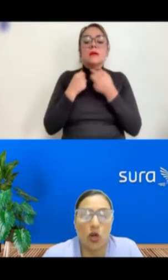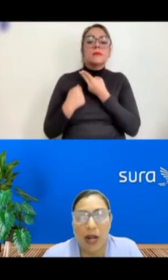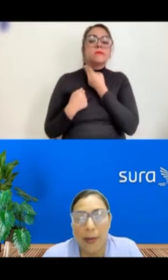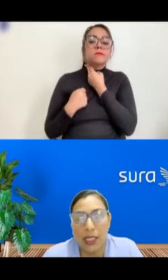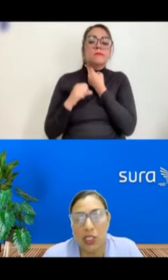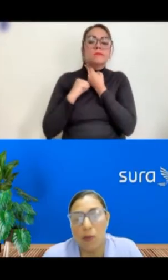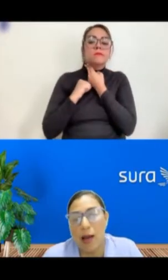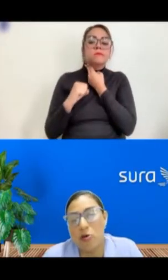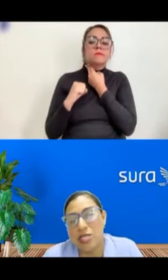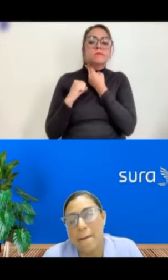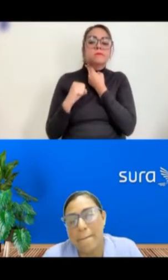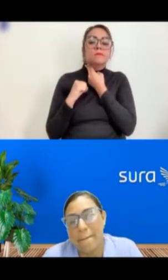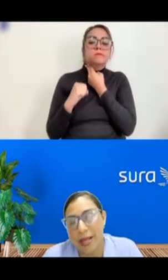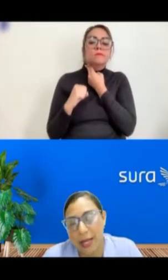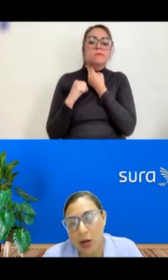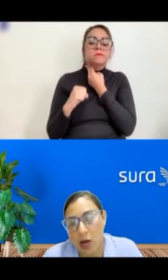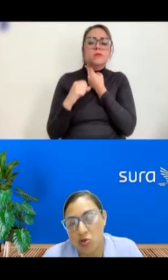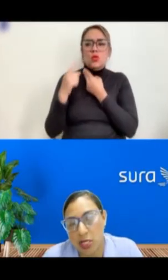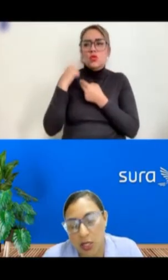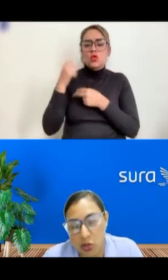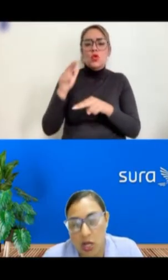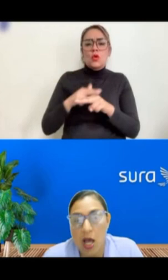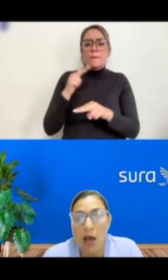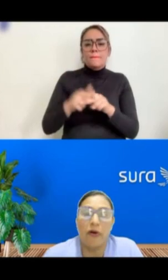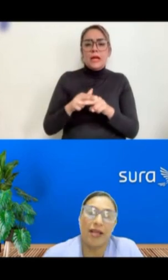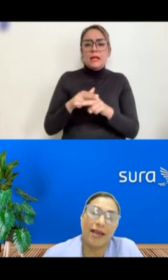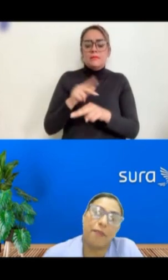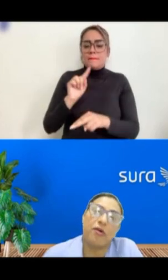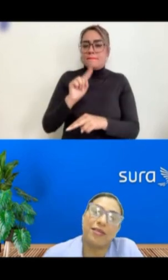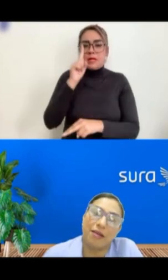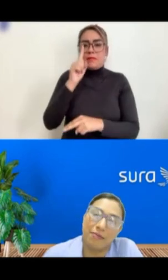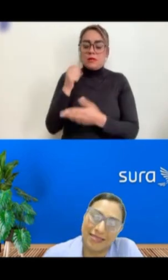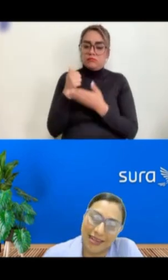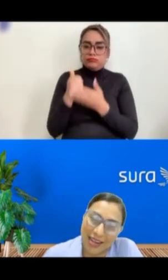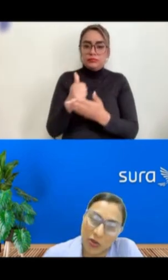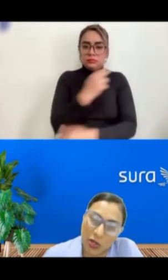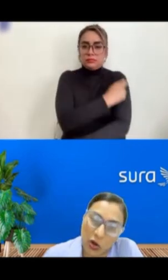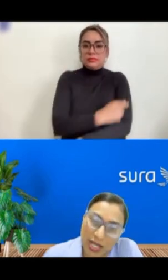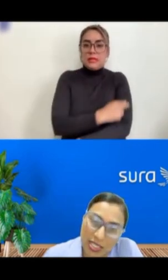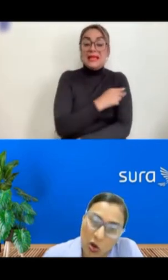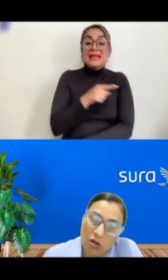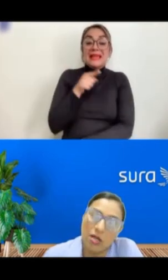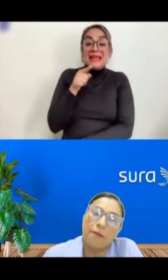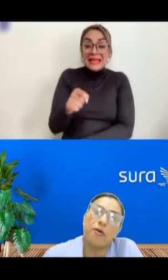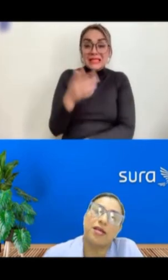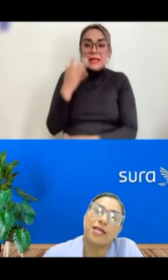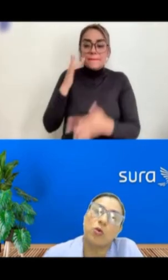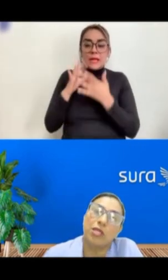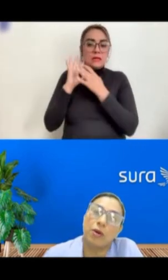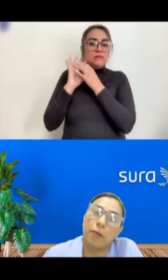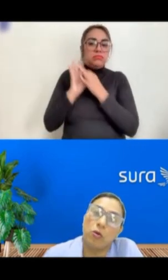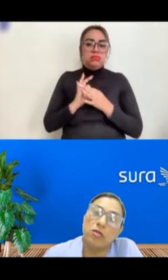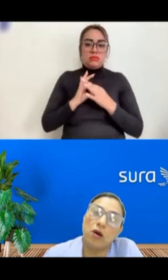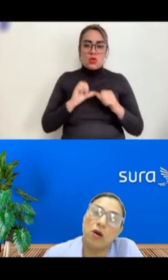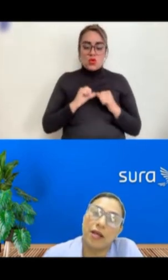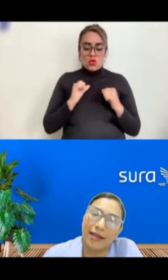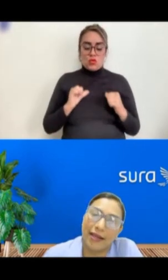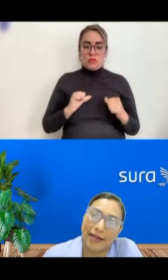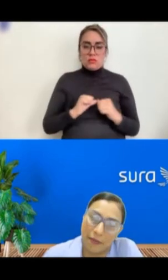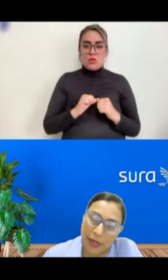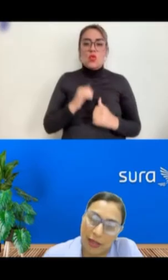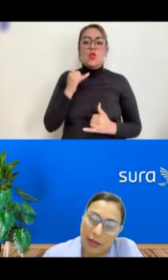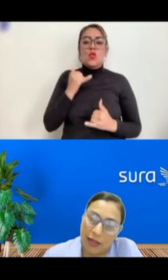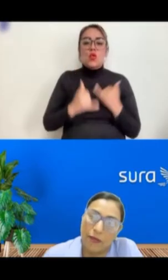carotidio, que es el que normalmente tomamos siempre en primeros auxilios. ¿Por qué? Porque es el más cercano al corazón, porque es el último